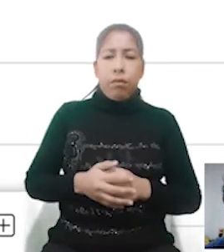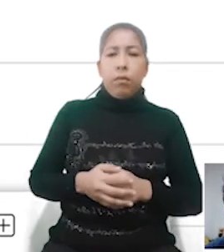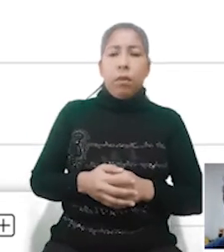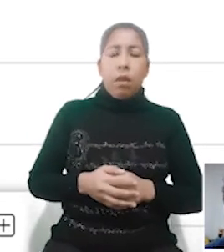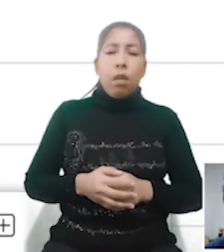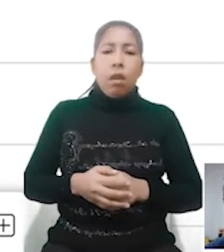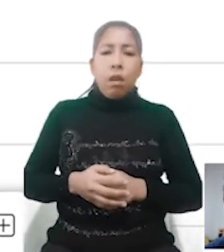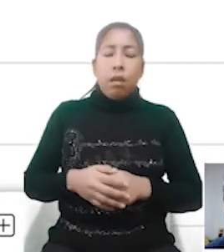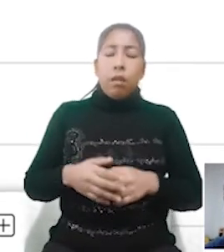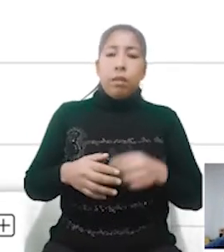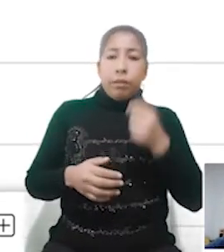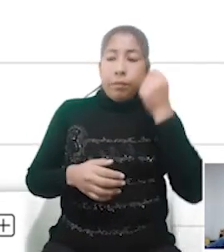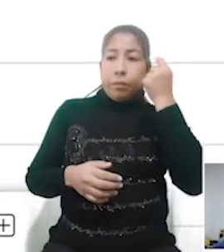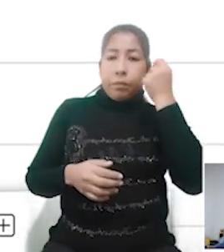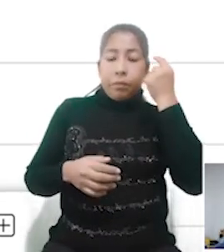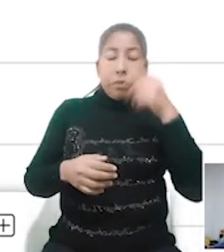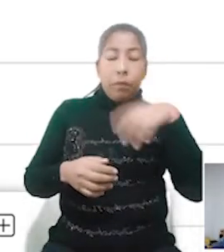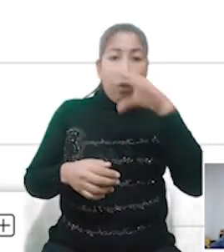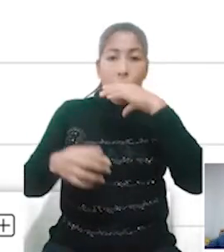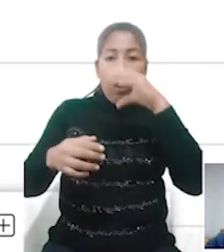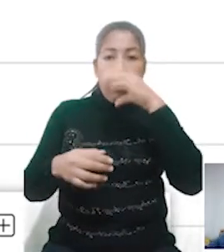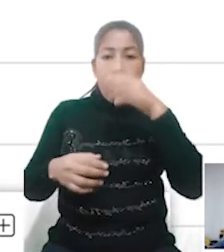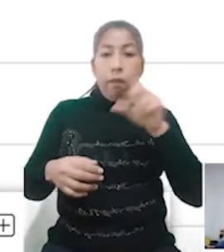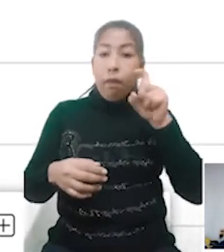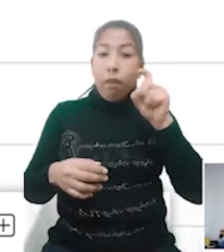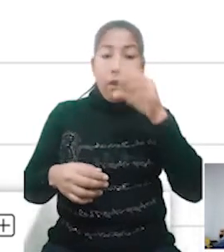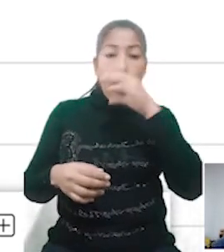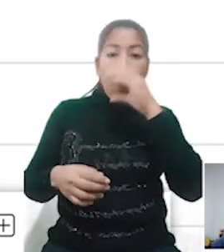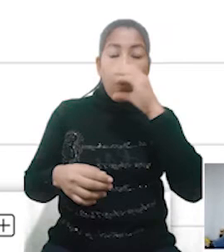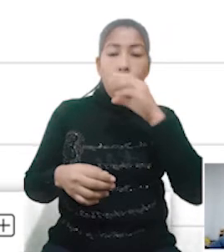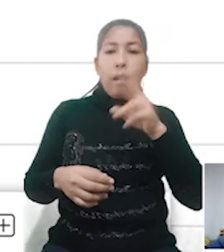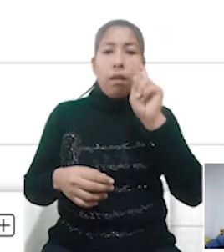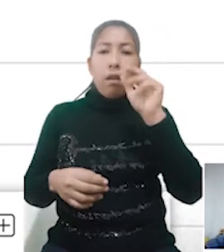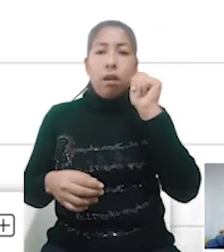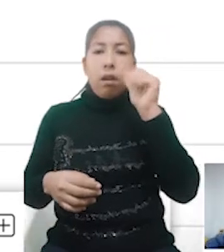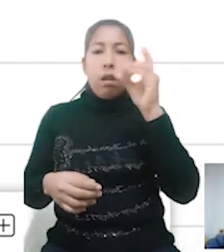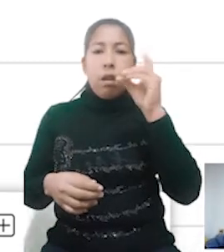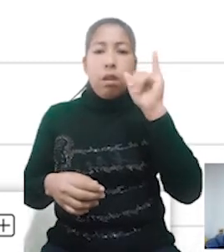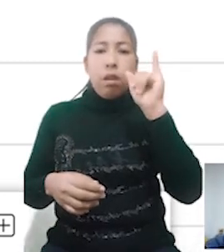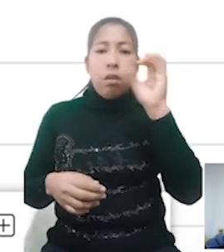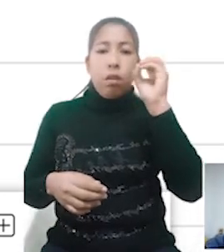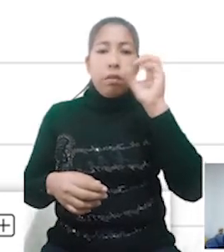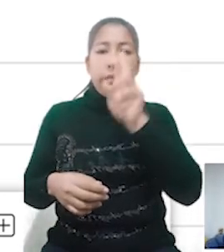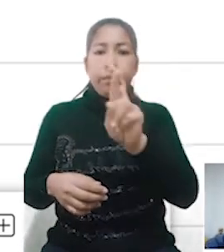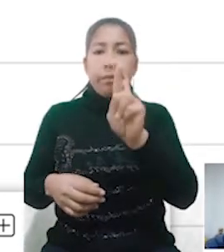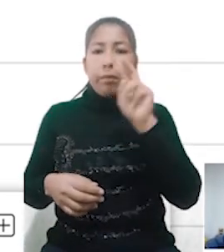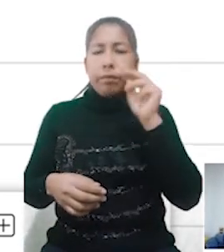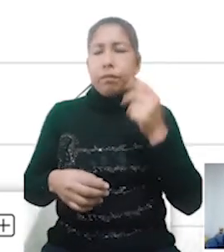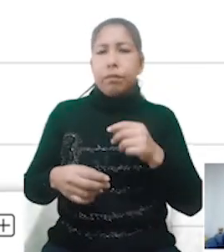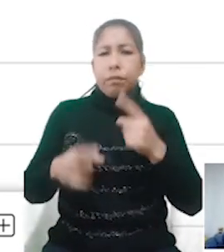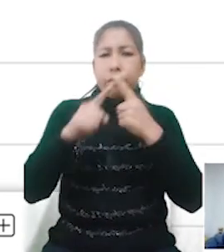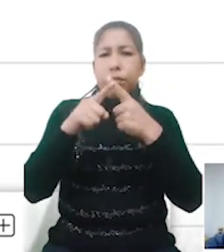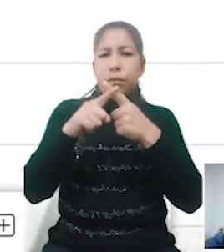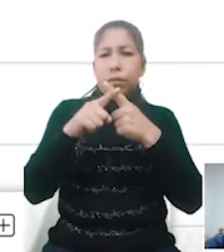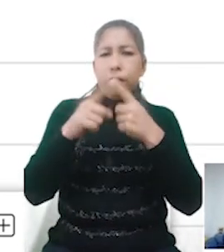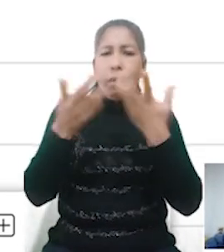7,5 centímetros. Entonces el dato que nos falta es el radio. Recordemos que la fórmula para calcular la longitud de